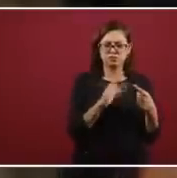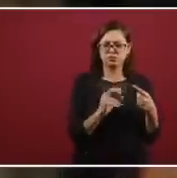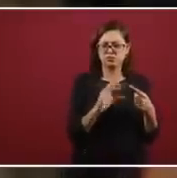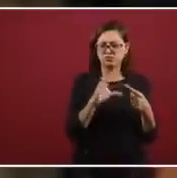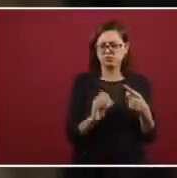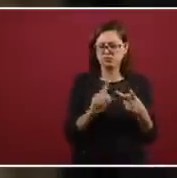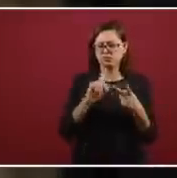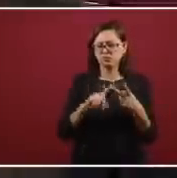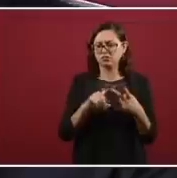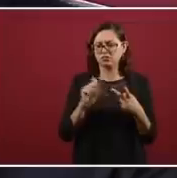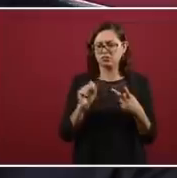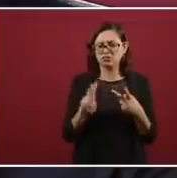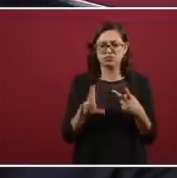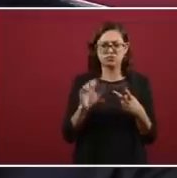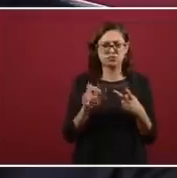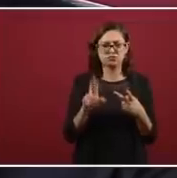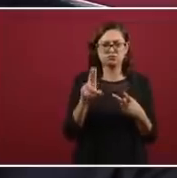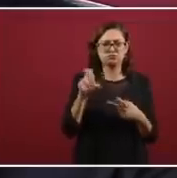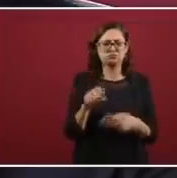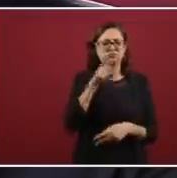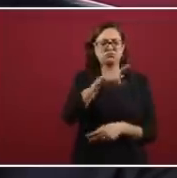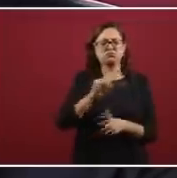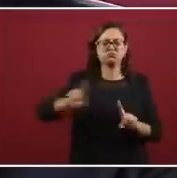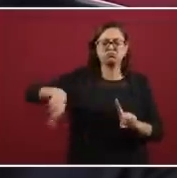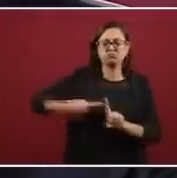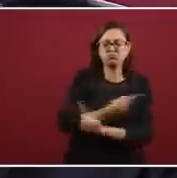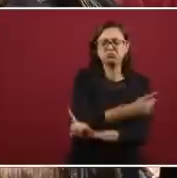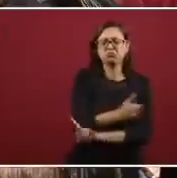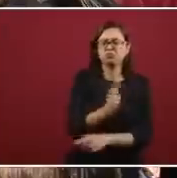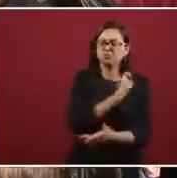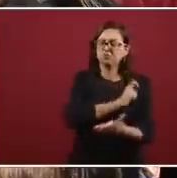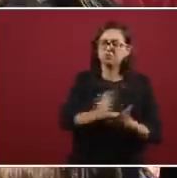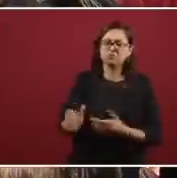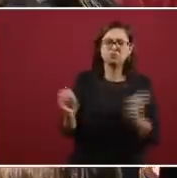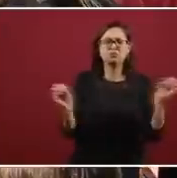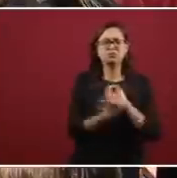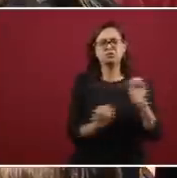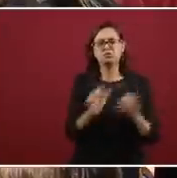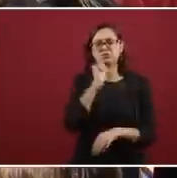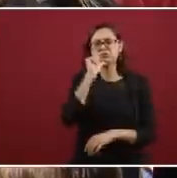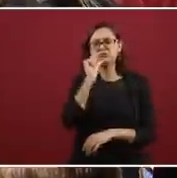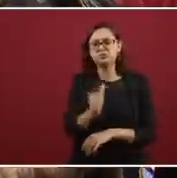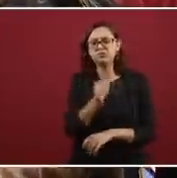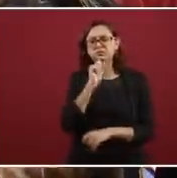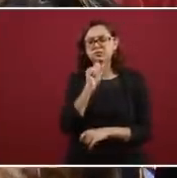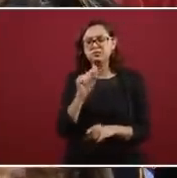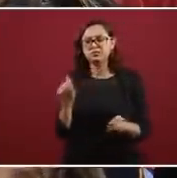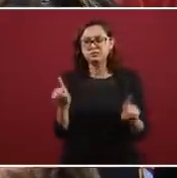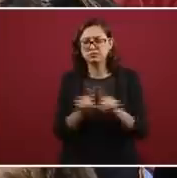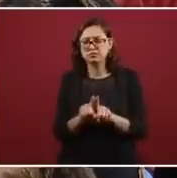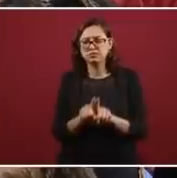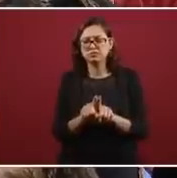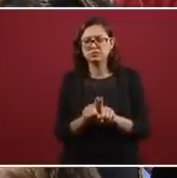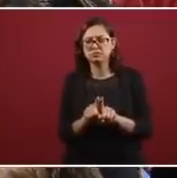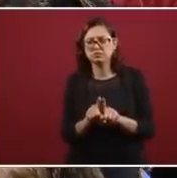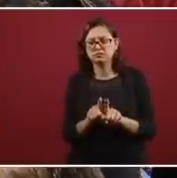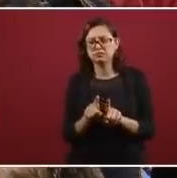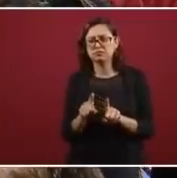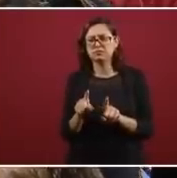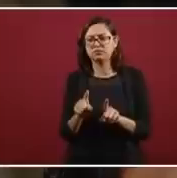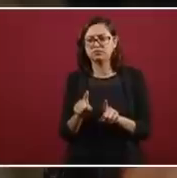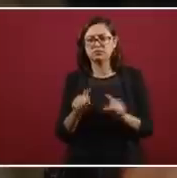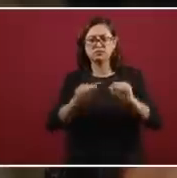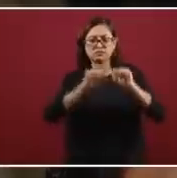le dan la vuelta, se amparan y no pagan estas multas. Y además tienen alrededor de